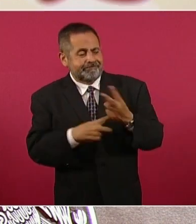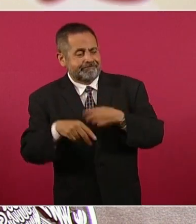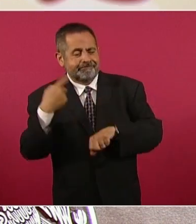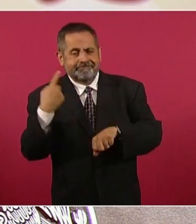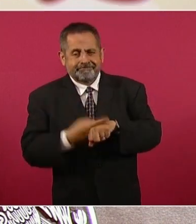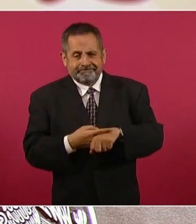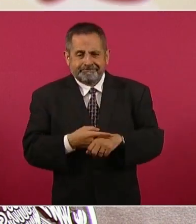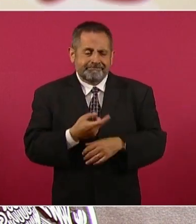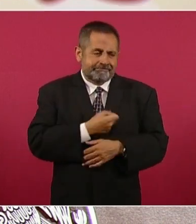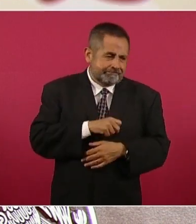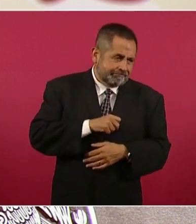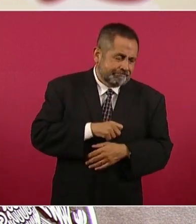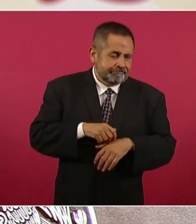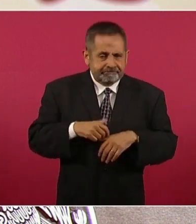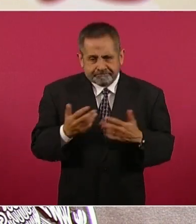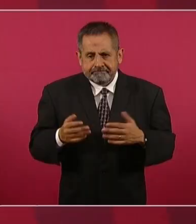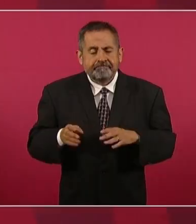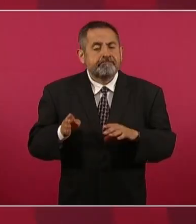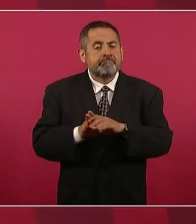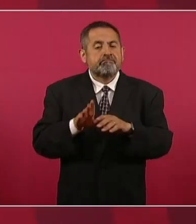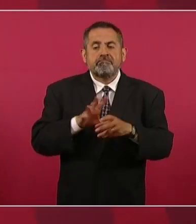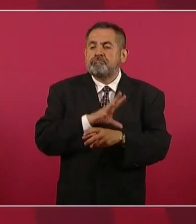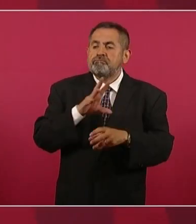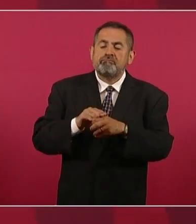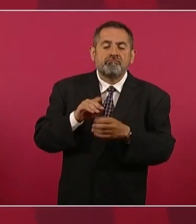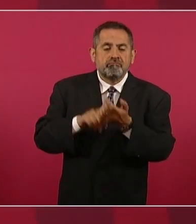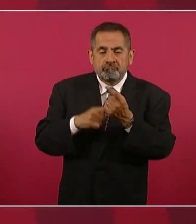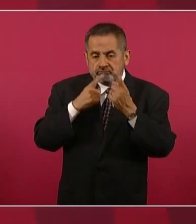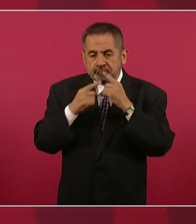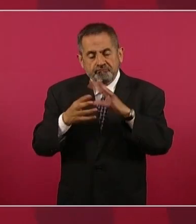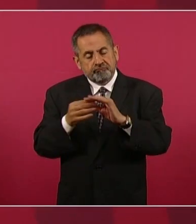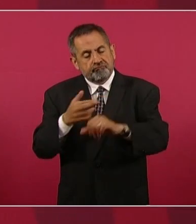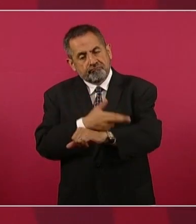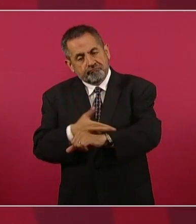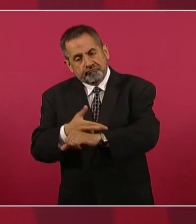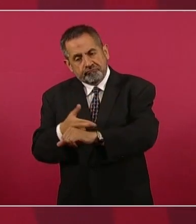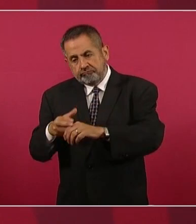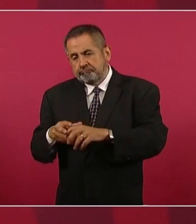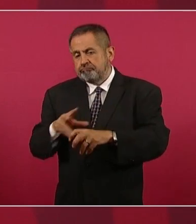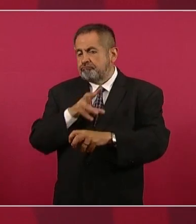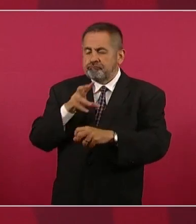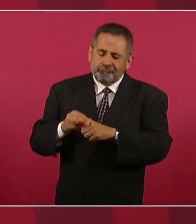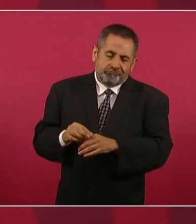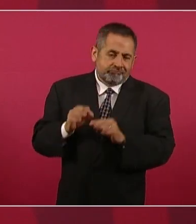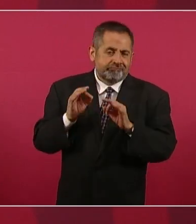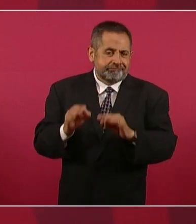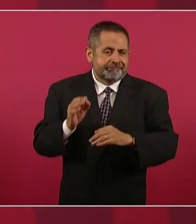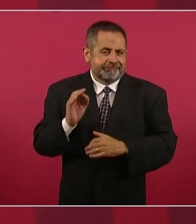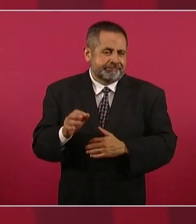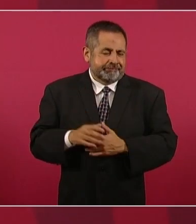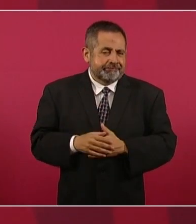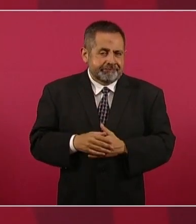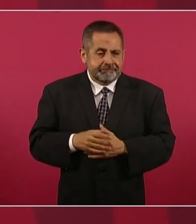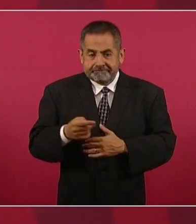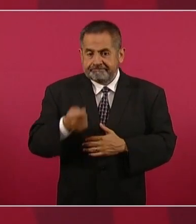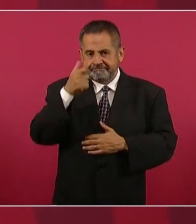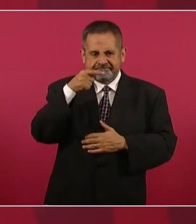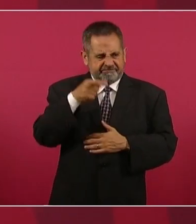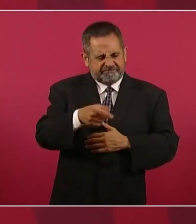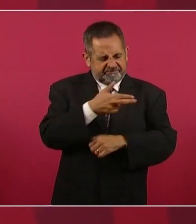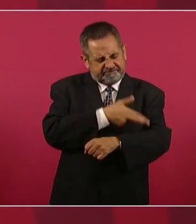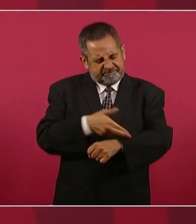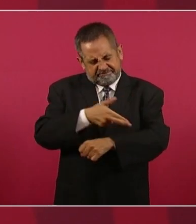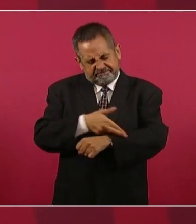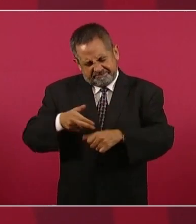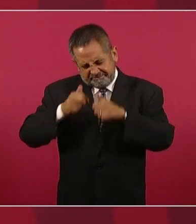y que requiere, desde luego, una integración que se está haciendo ahí como primer ciudad que se